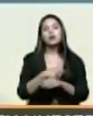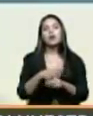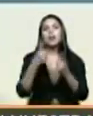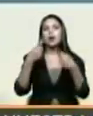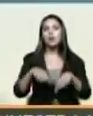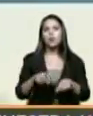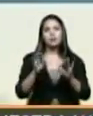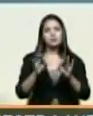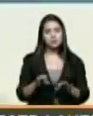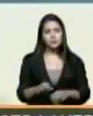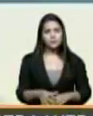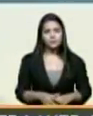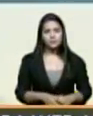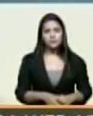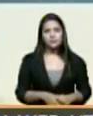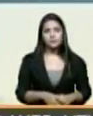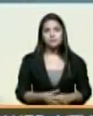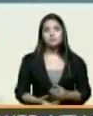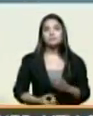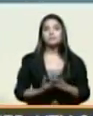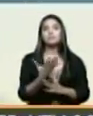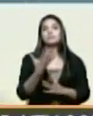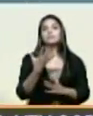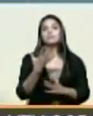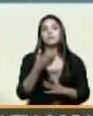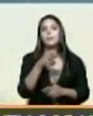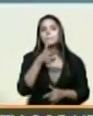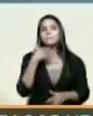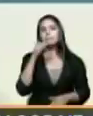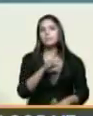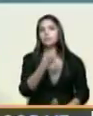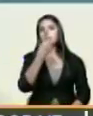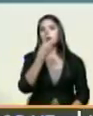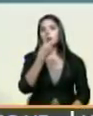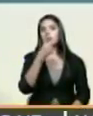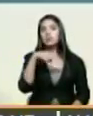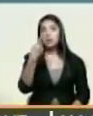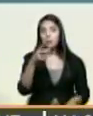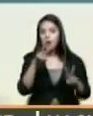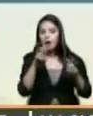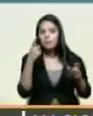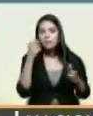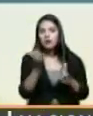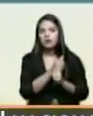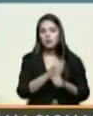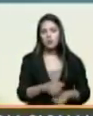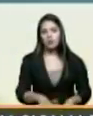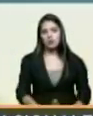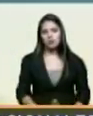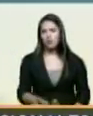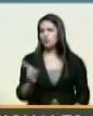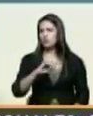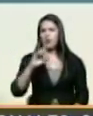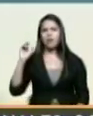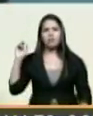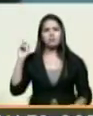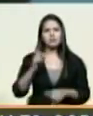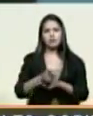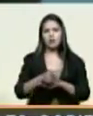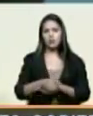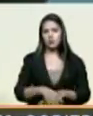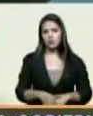Punto Fijista, surgió el dispare primero y averigüe después. No fue en las dictaduras del Cono